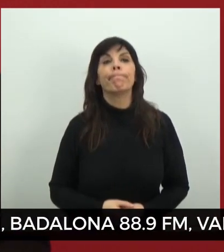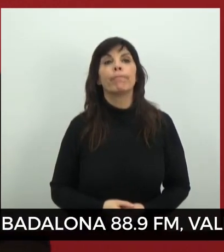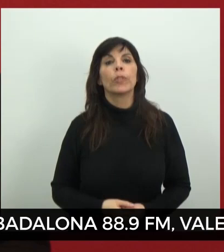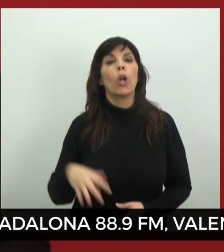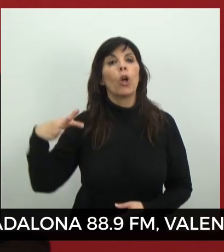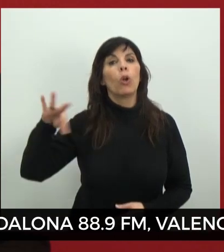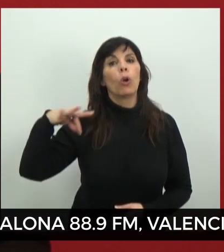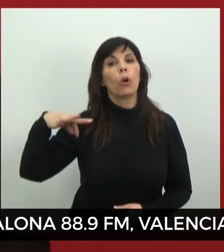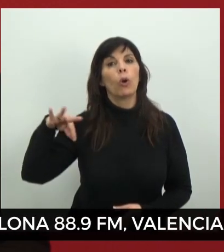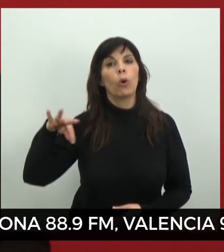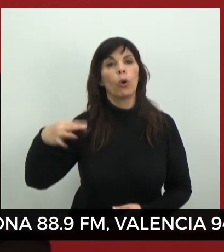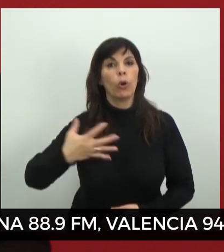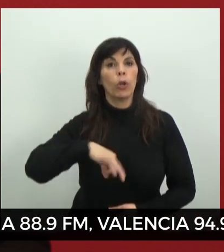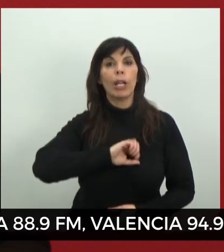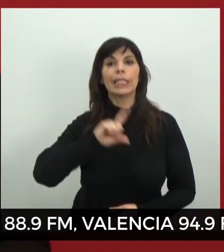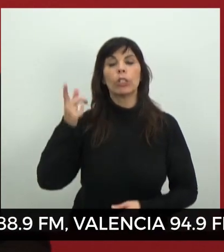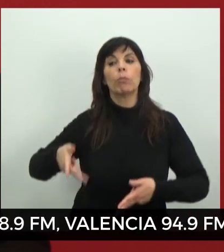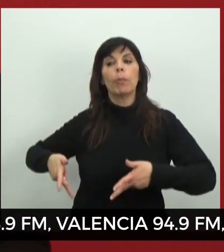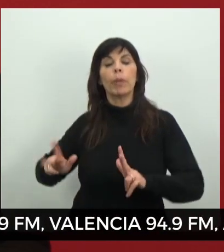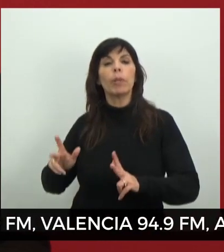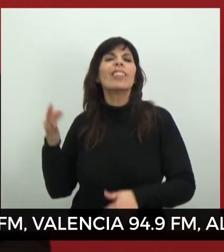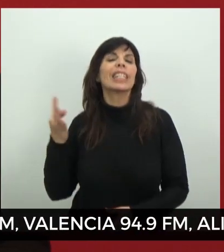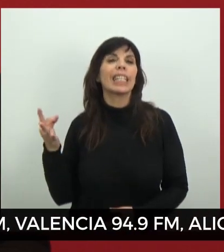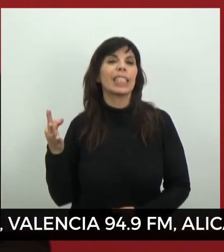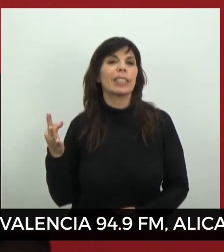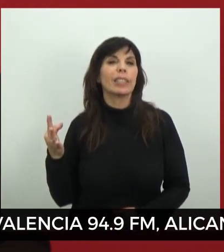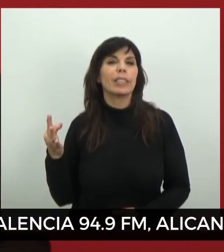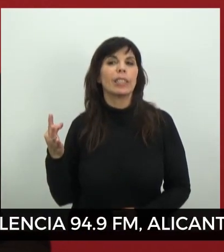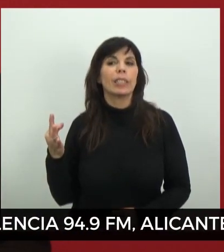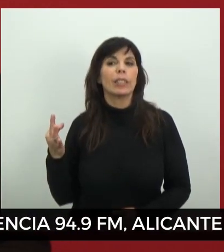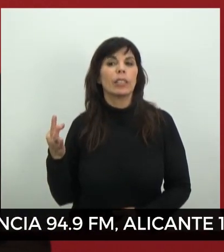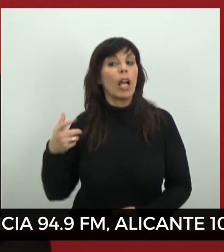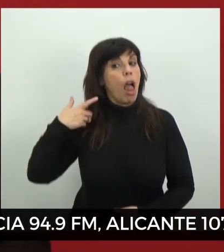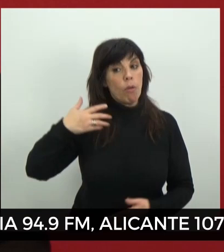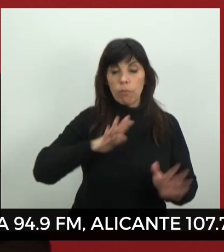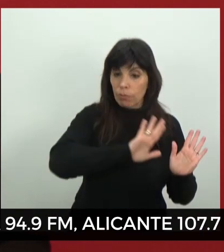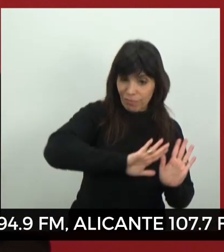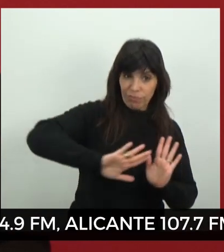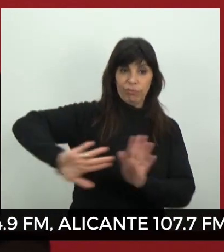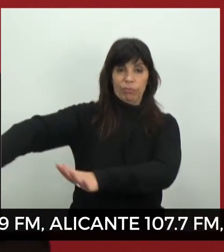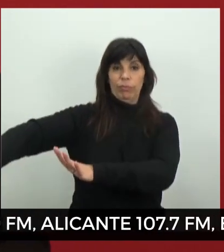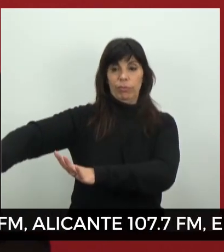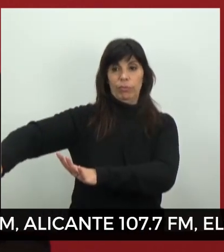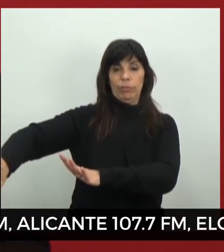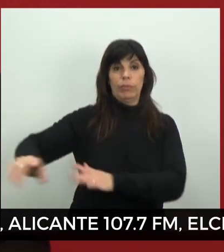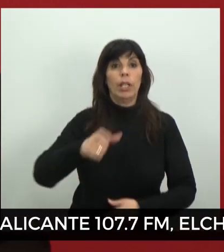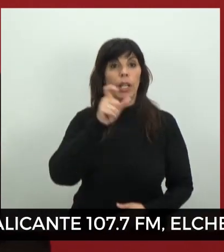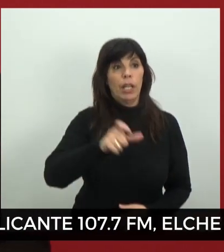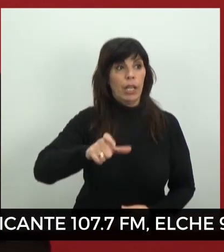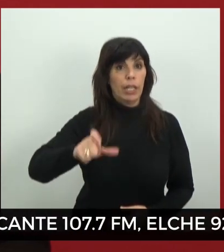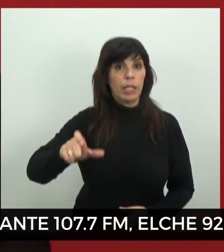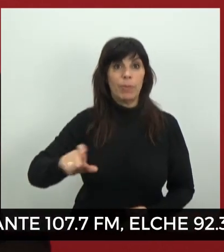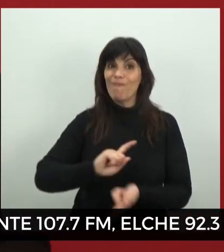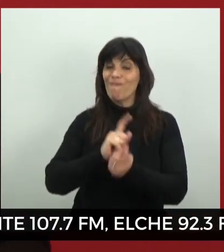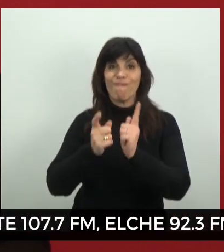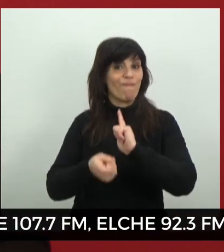Lo único que el Señor me permitió fue alejarlos. Esa gente no quiere